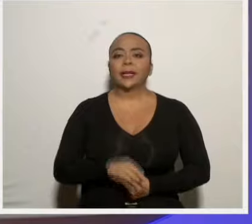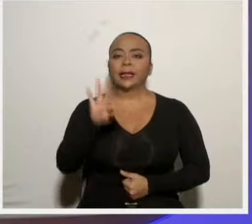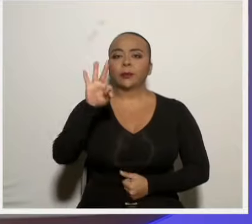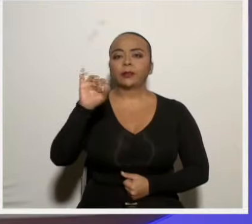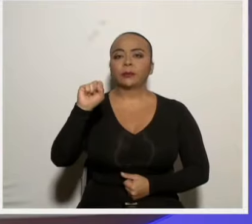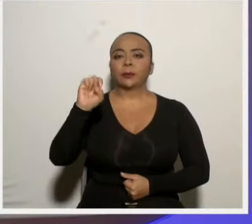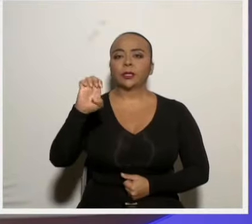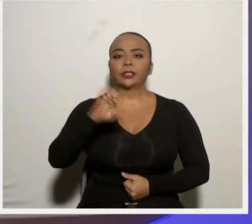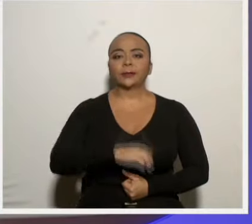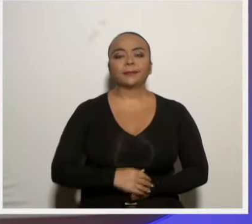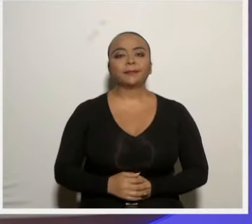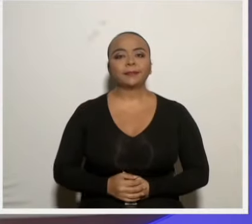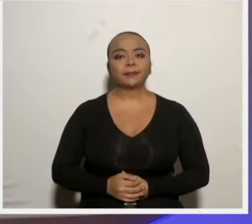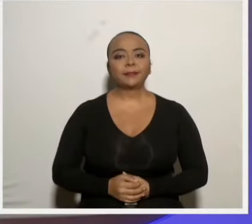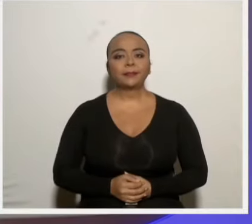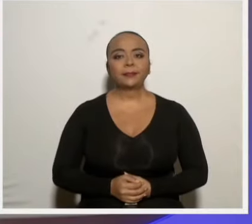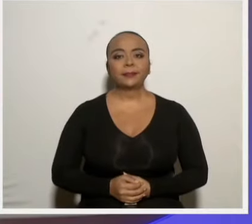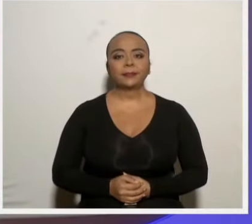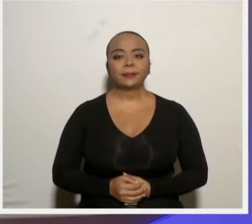Supremo de Elecciones.